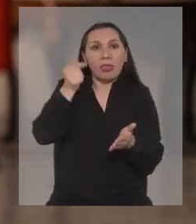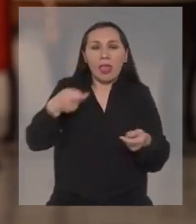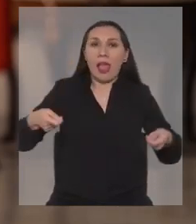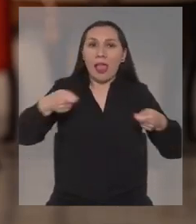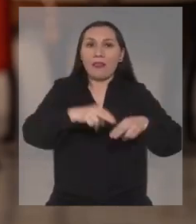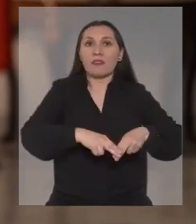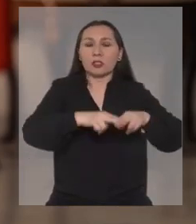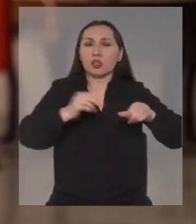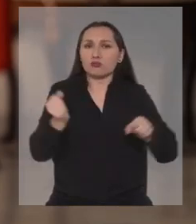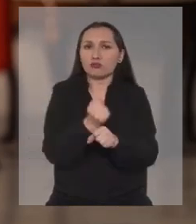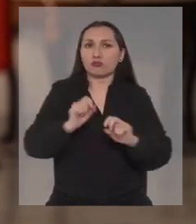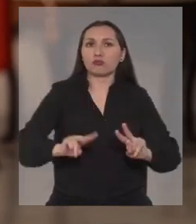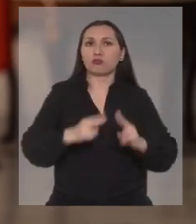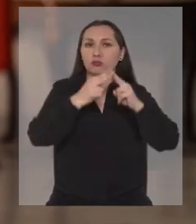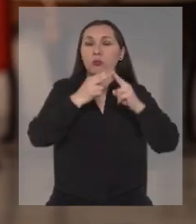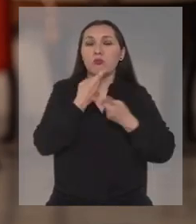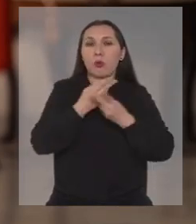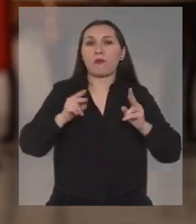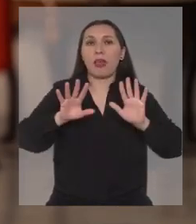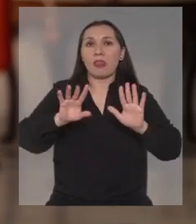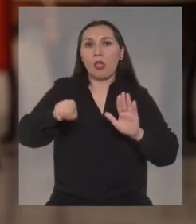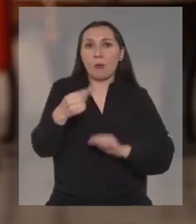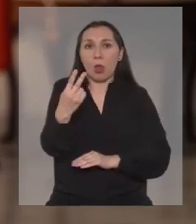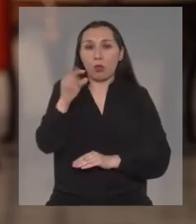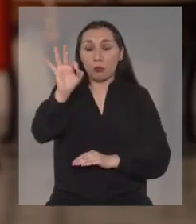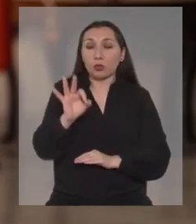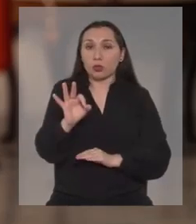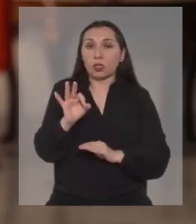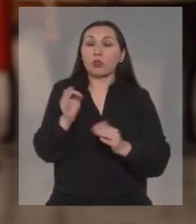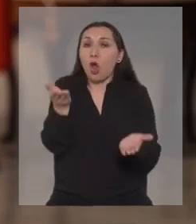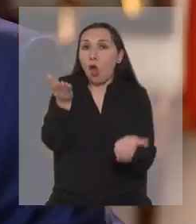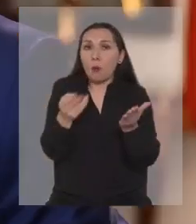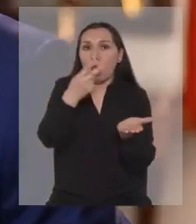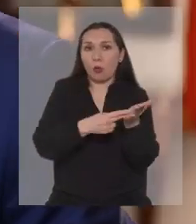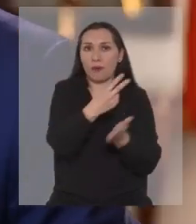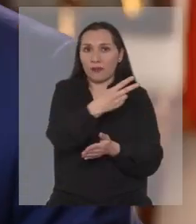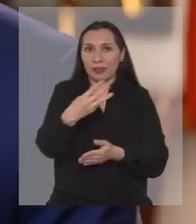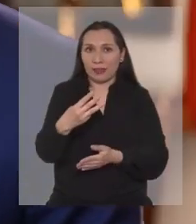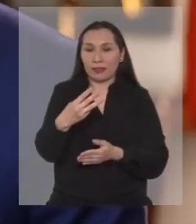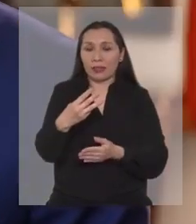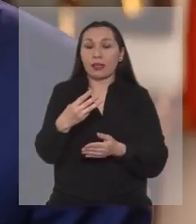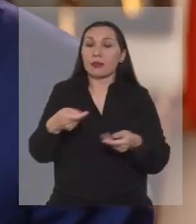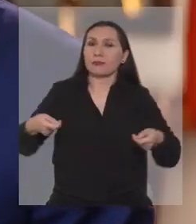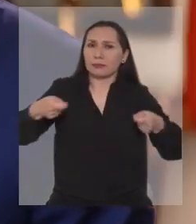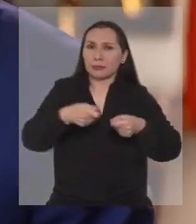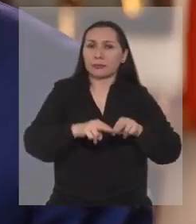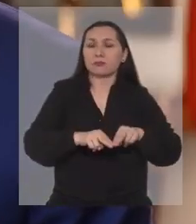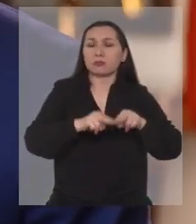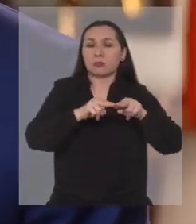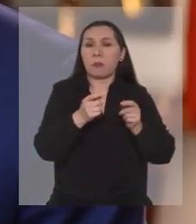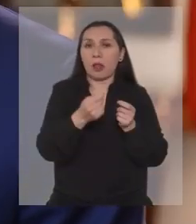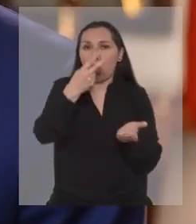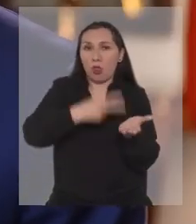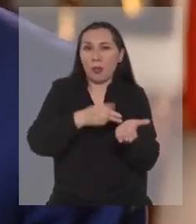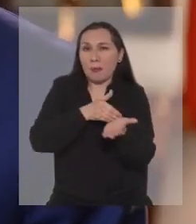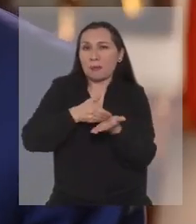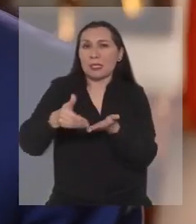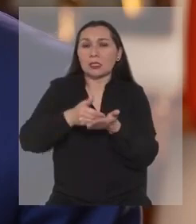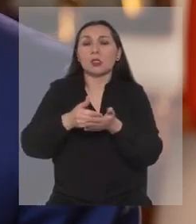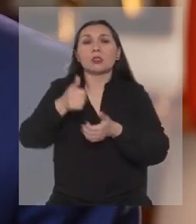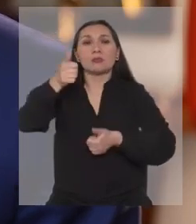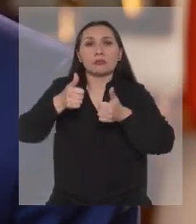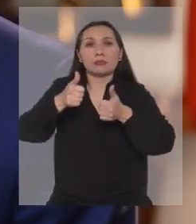inversión de Obras Públicas crece en un 10,2 respecto al 2023 e invertiremos más de 2 millones en